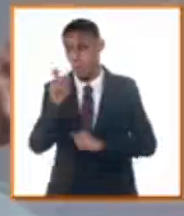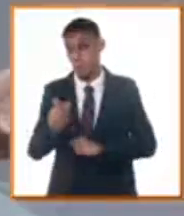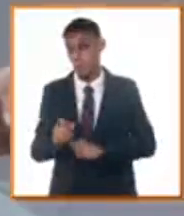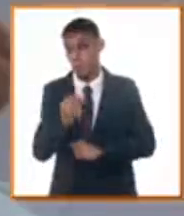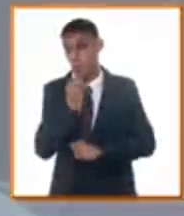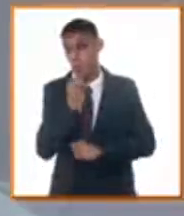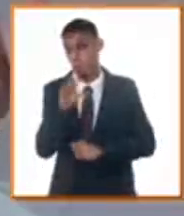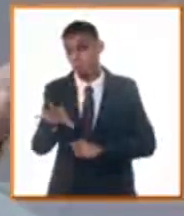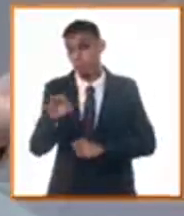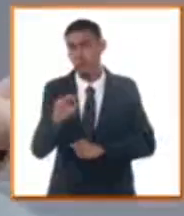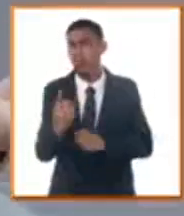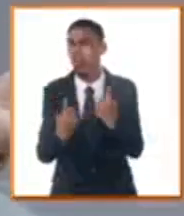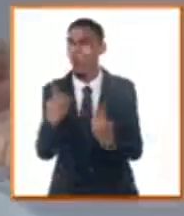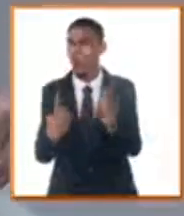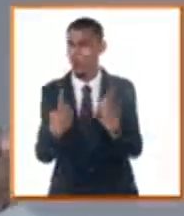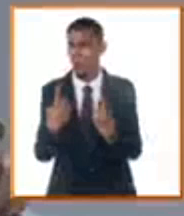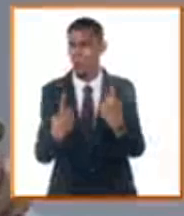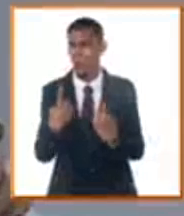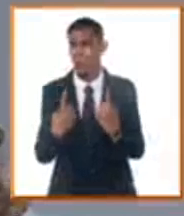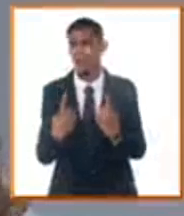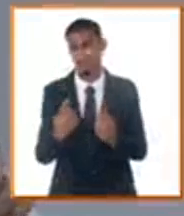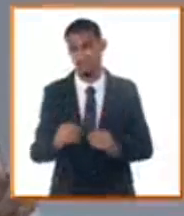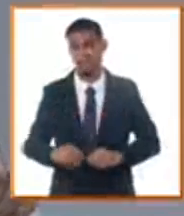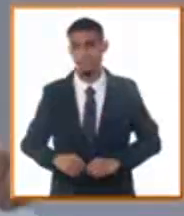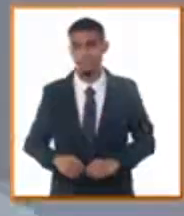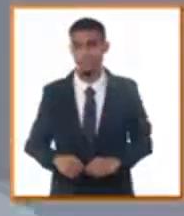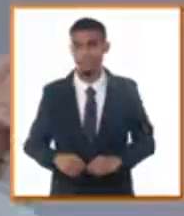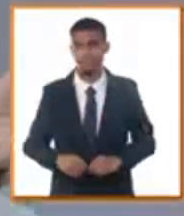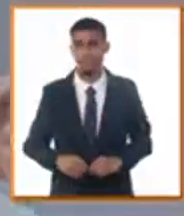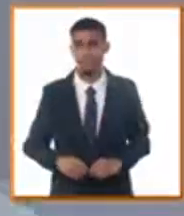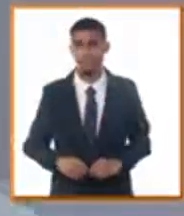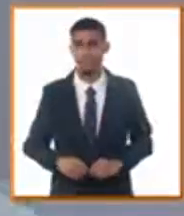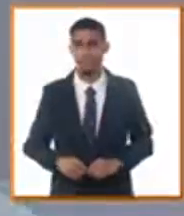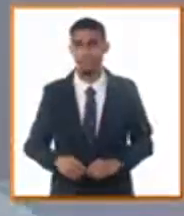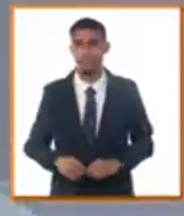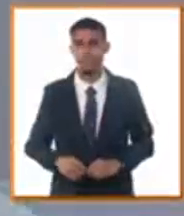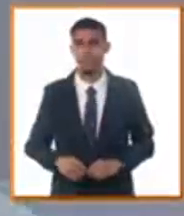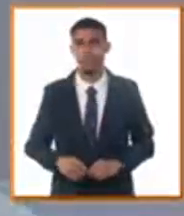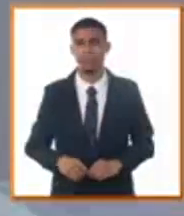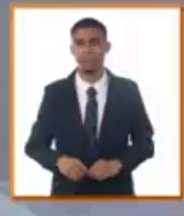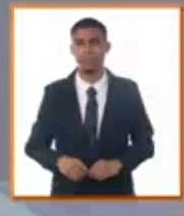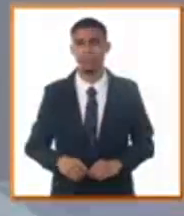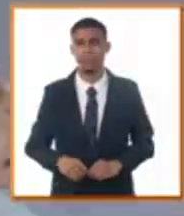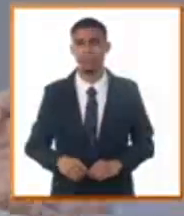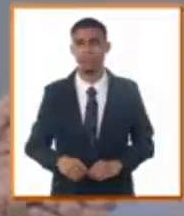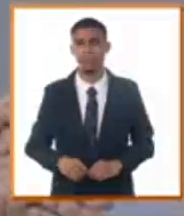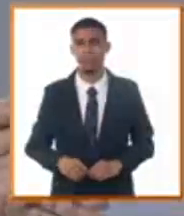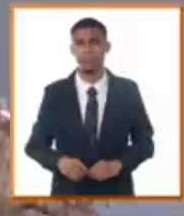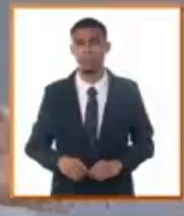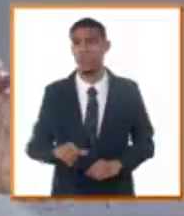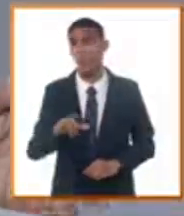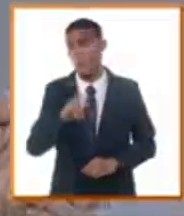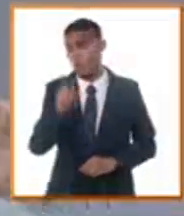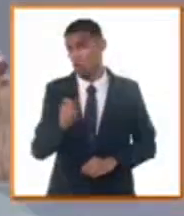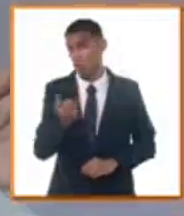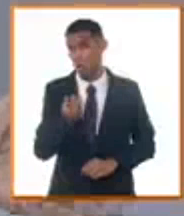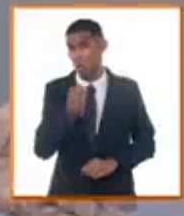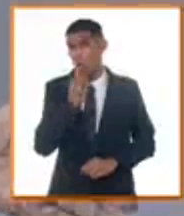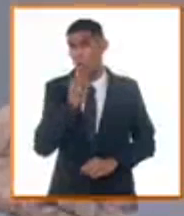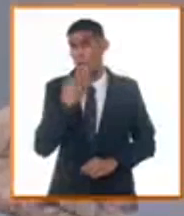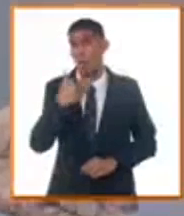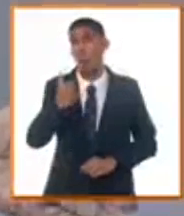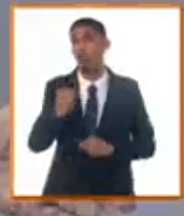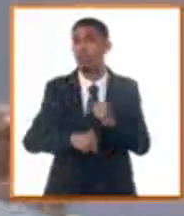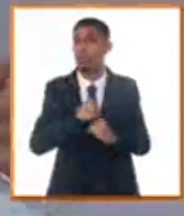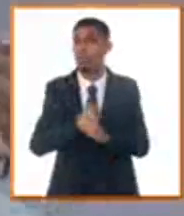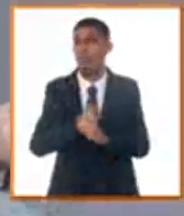cada uno se va por la plataforma que más tenga opción para usarla. Está TransferMóvil, que incluso en las